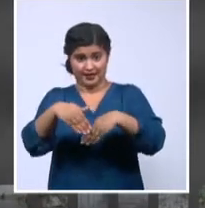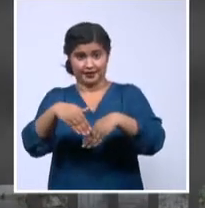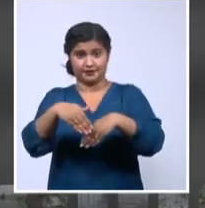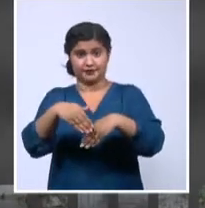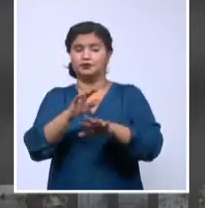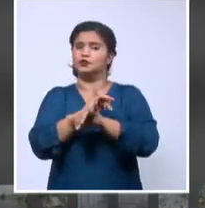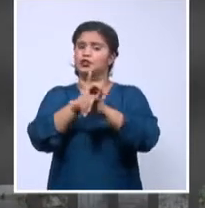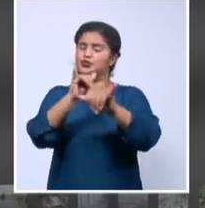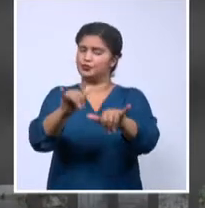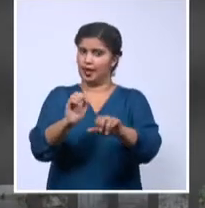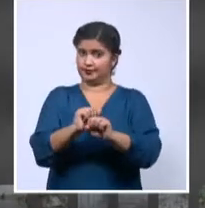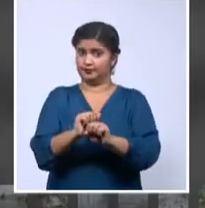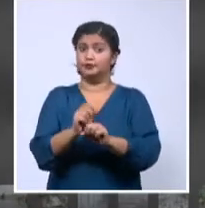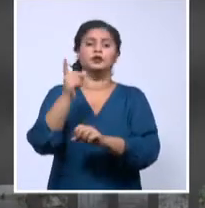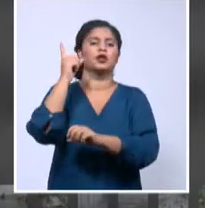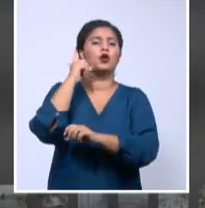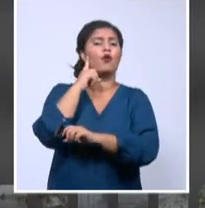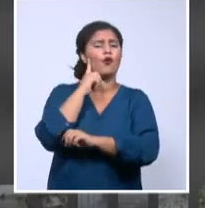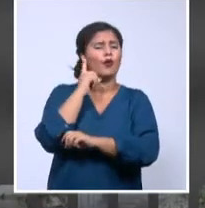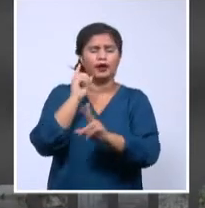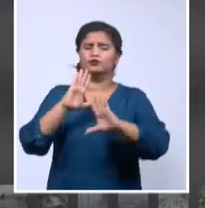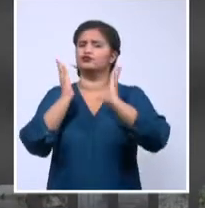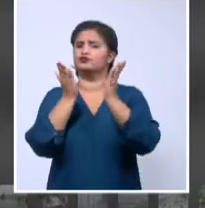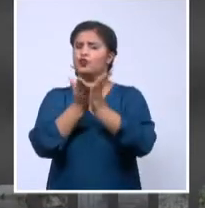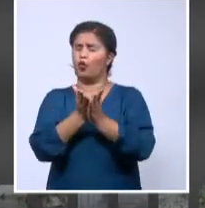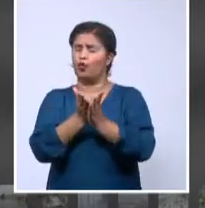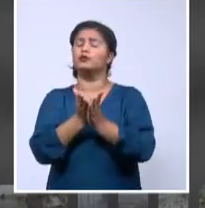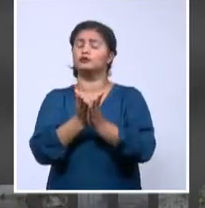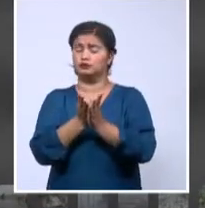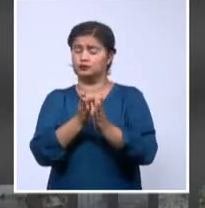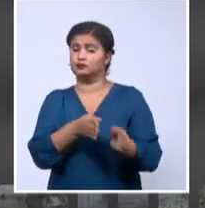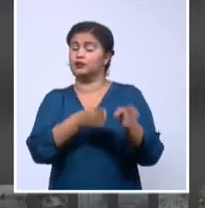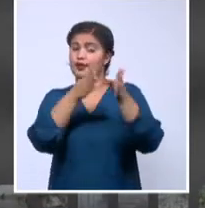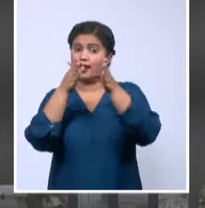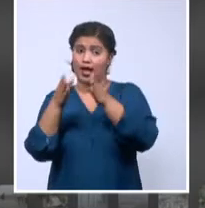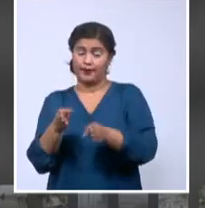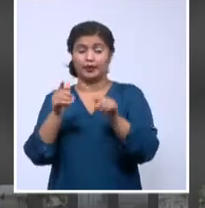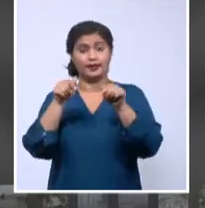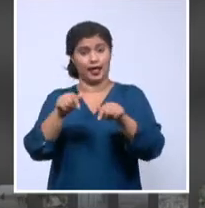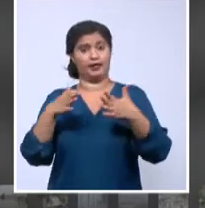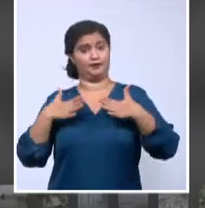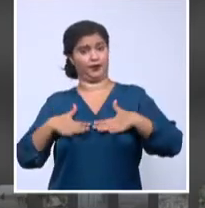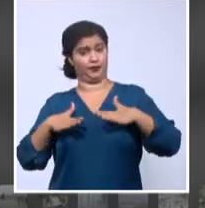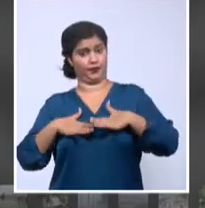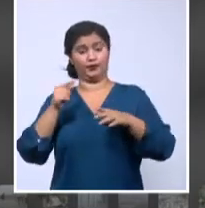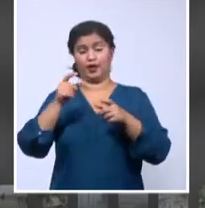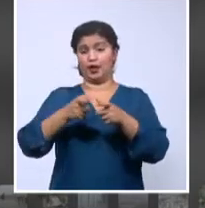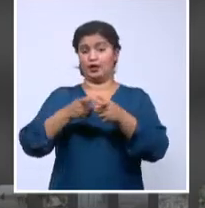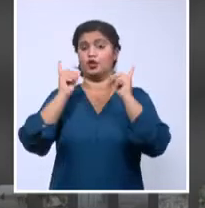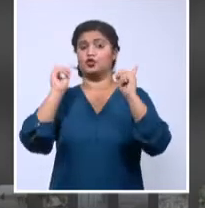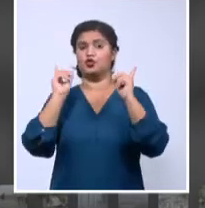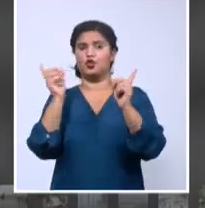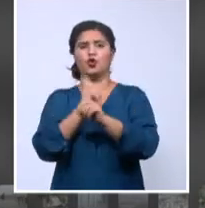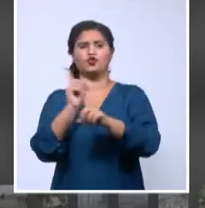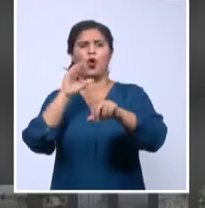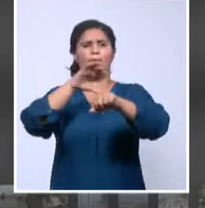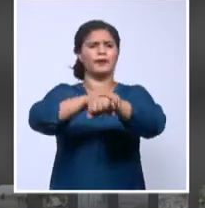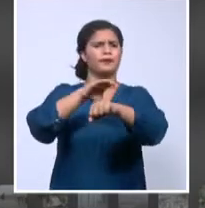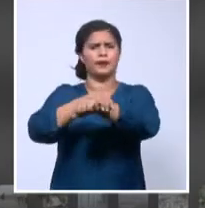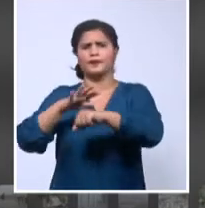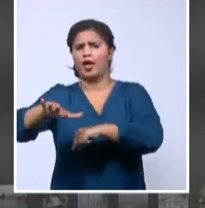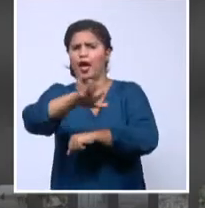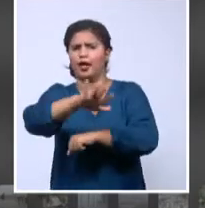más acuerdos. Se declara una tregua con los espacios independientes donde se reúnen los artistas que no serán hostigados. La reunión con el